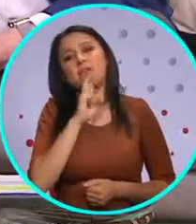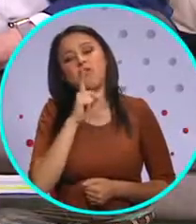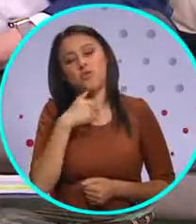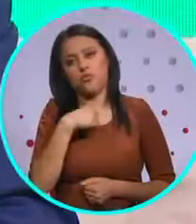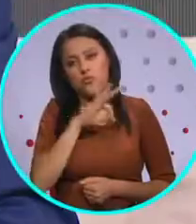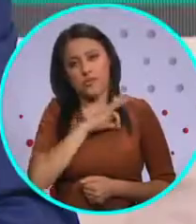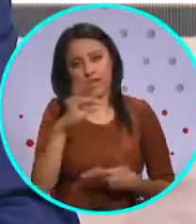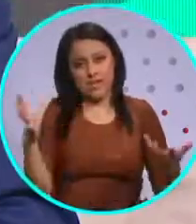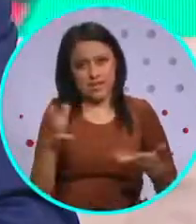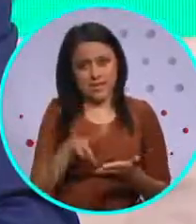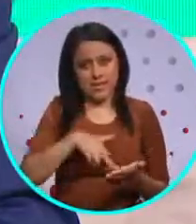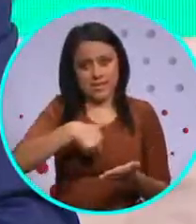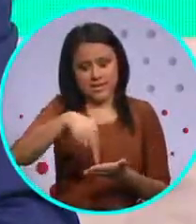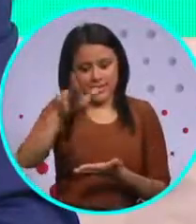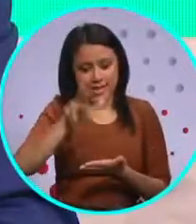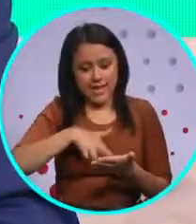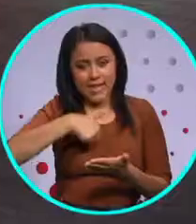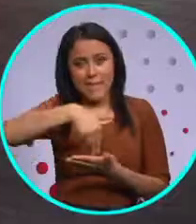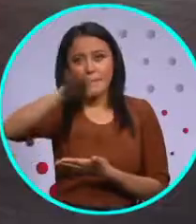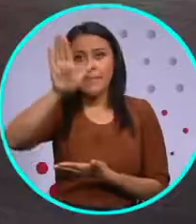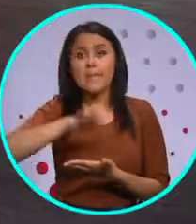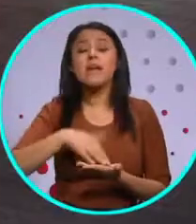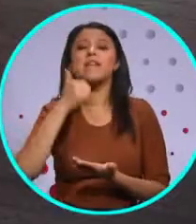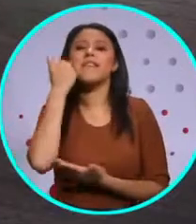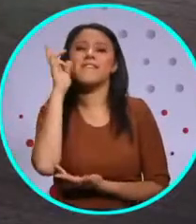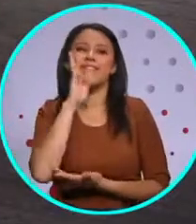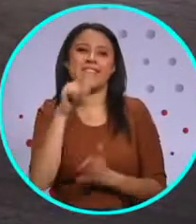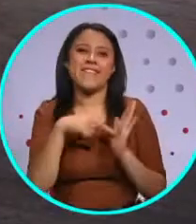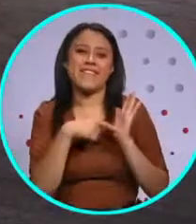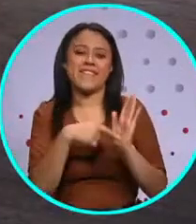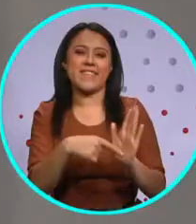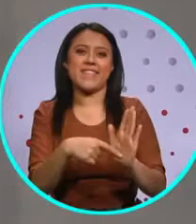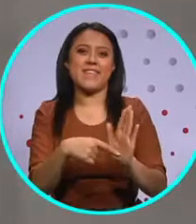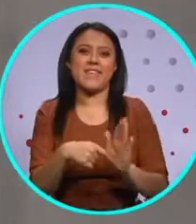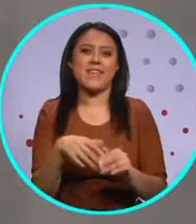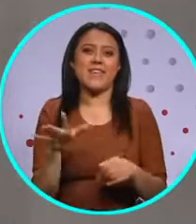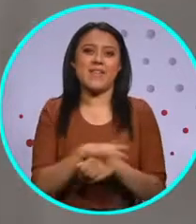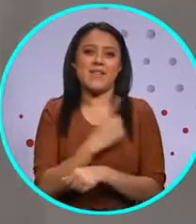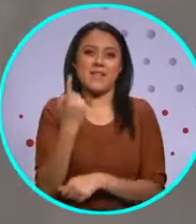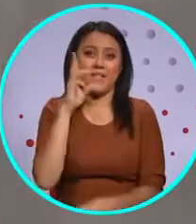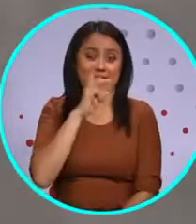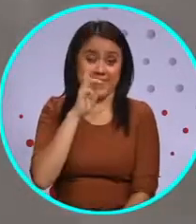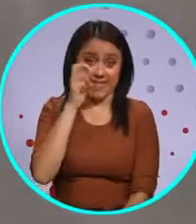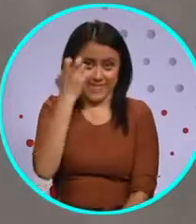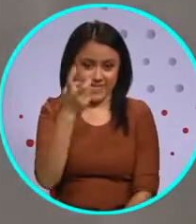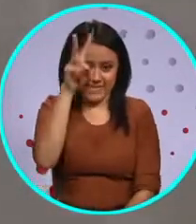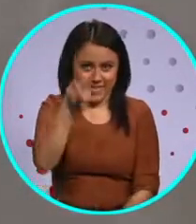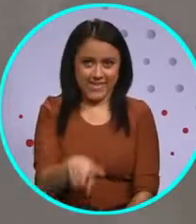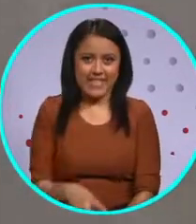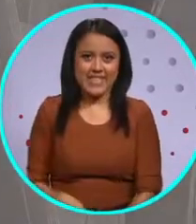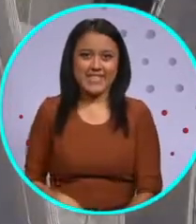empieza no anduve de chismoso y quiero que vean esto porque si todo esto